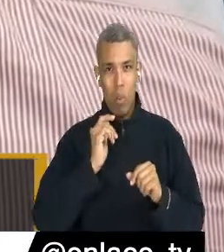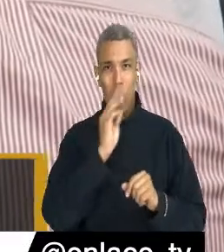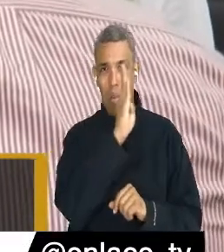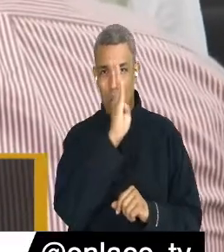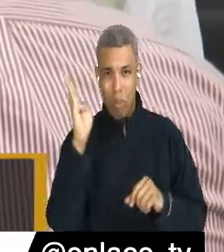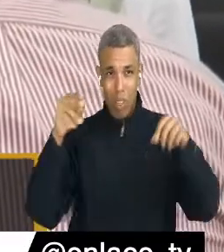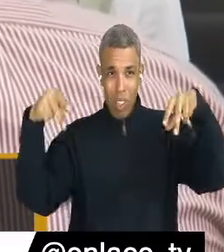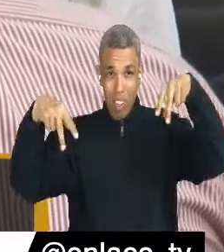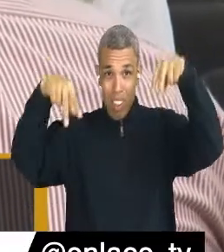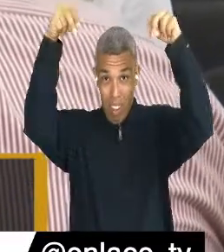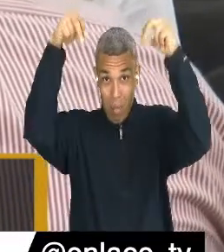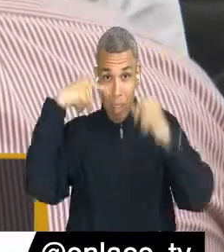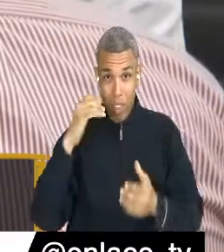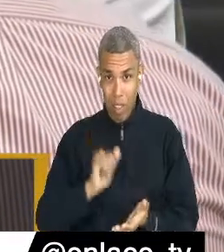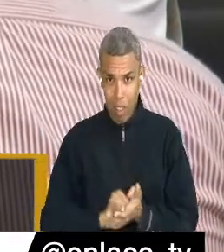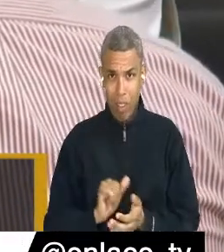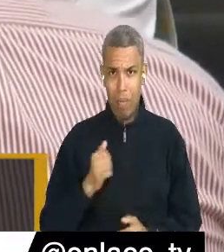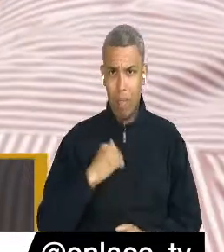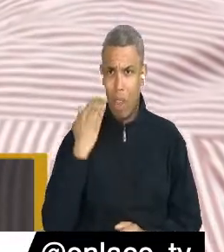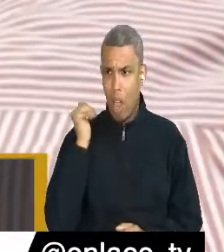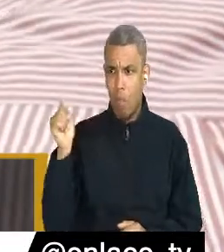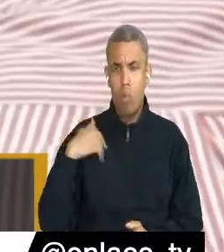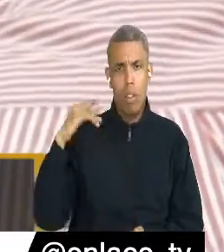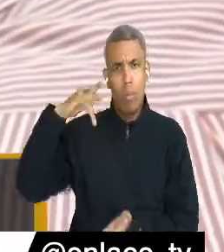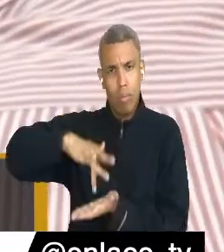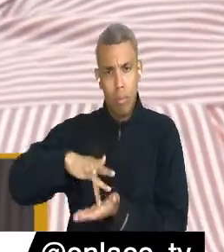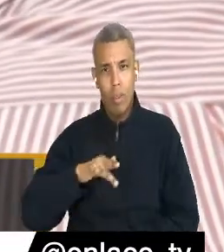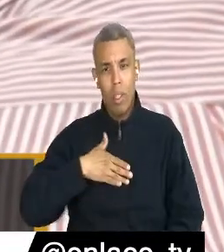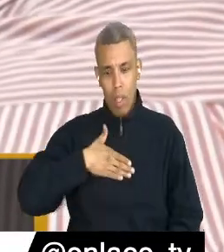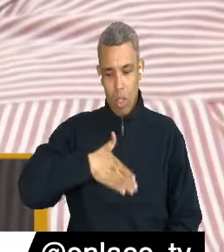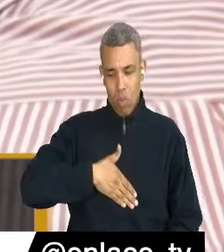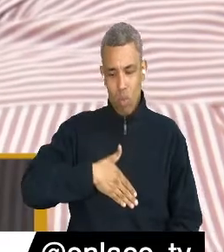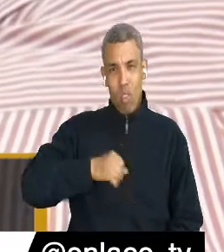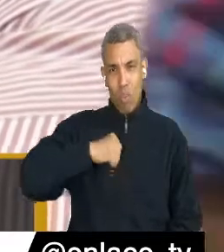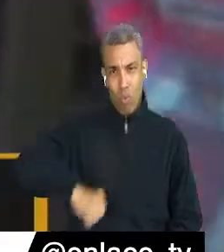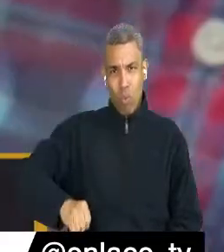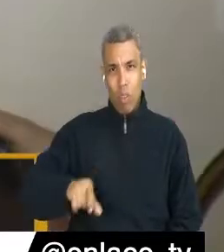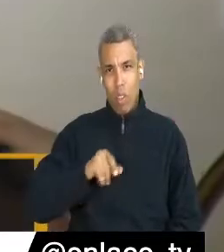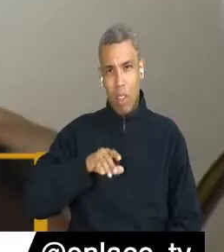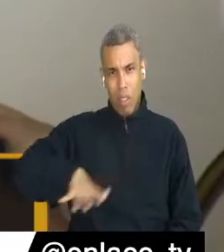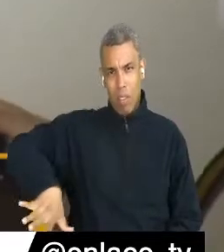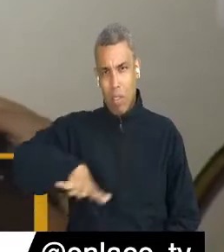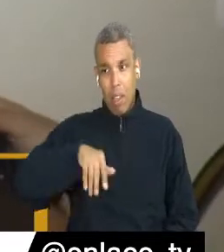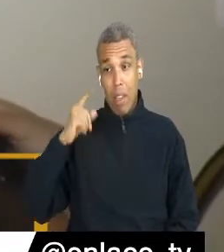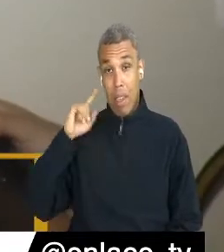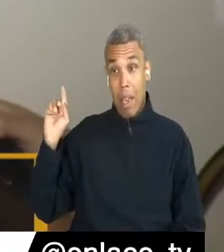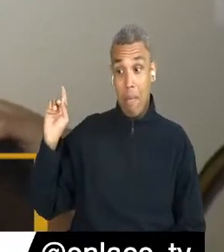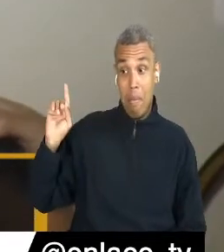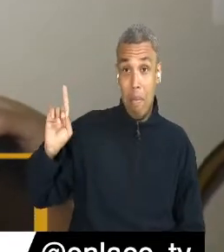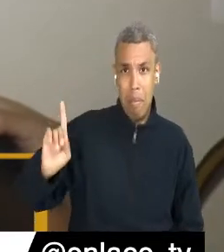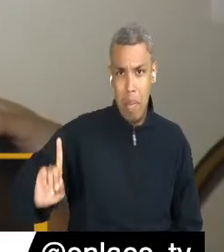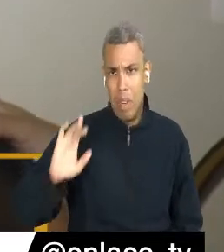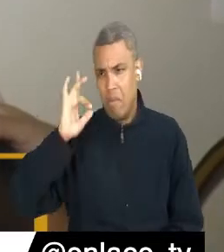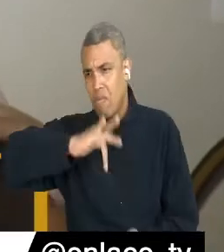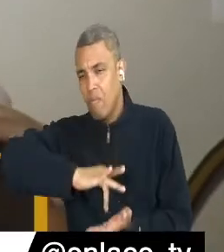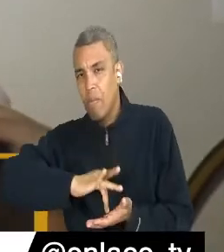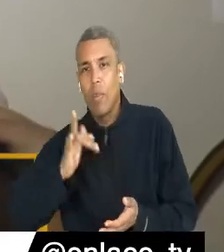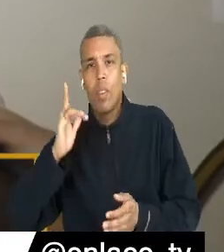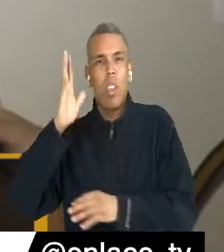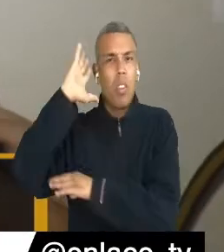de Arisolina Rodríguez, una líder del sur de Bolívar que participaba en el evento. Intentaron capturar a la señora